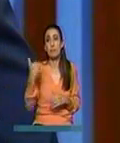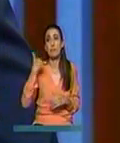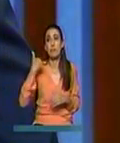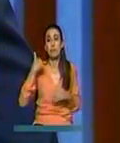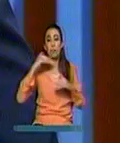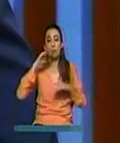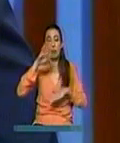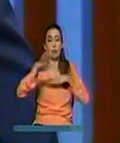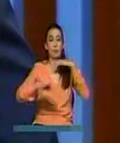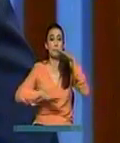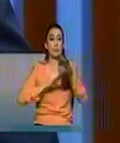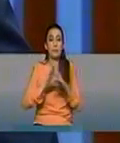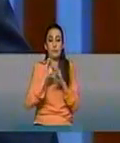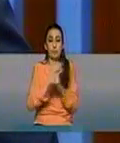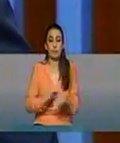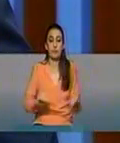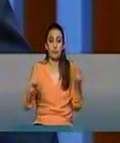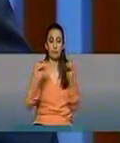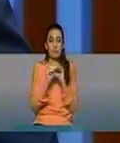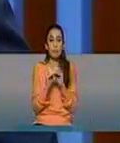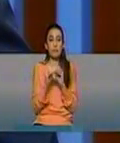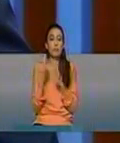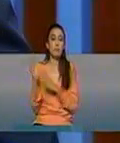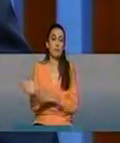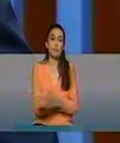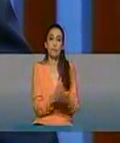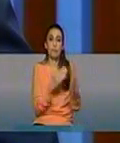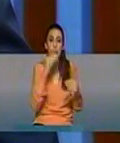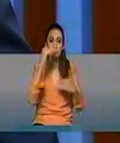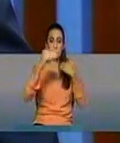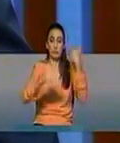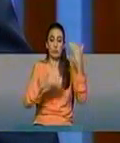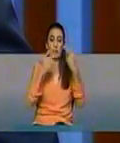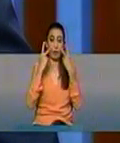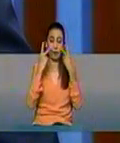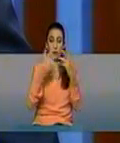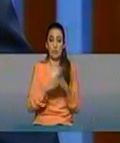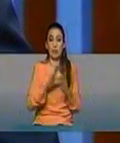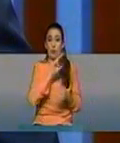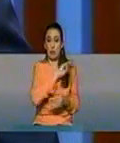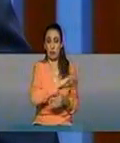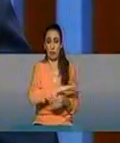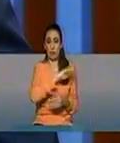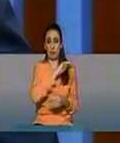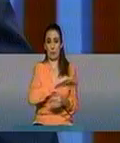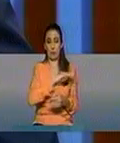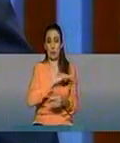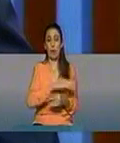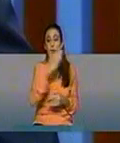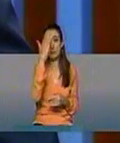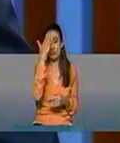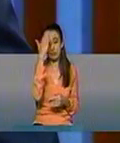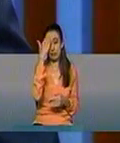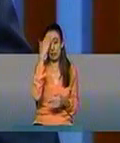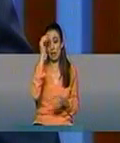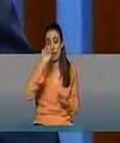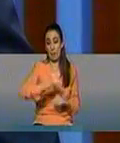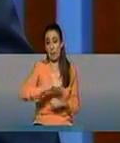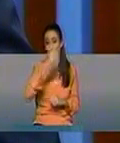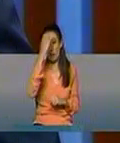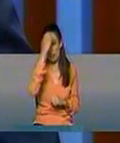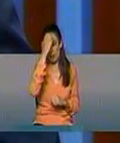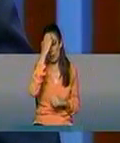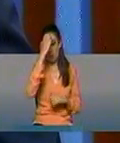mano, y como asociación, que es lo que hemos dicho, hablado con el municipio de Quito, tiene que venir una concientización de parte y una educación de parte